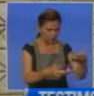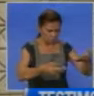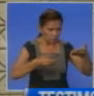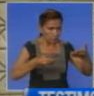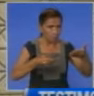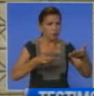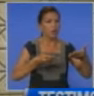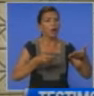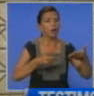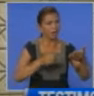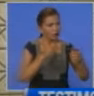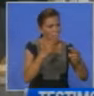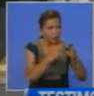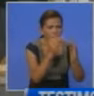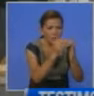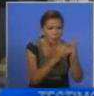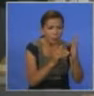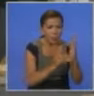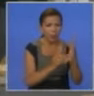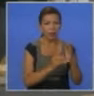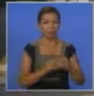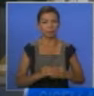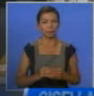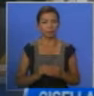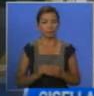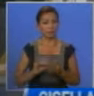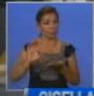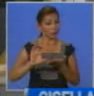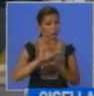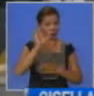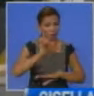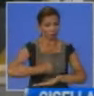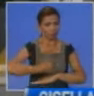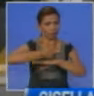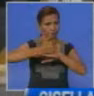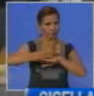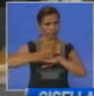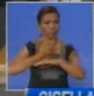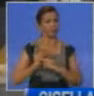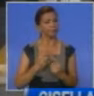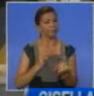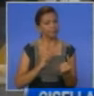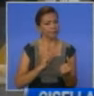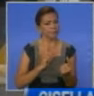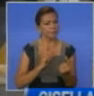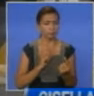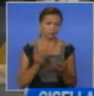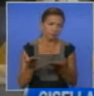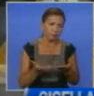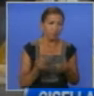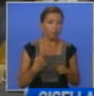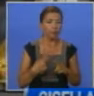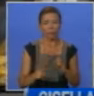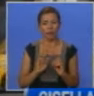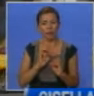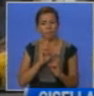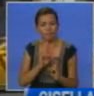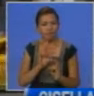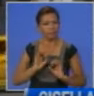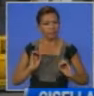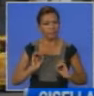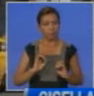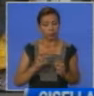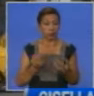una de las personas que estaba investigada. Las autoridades de la institución educativa nos recibieron. Sin embargo, no quisieron dar declaraciones, pues aseguran que no